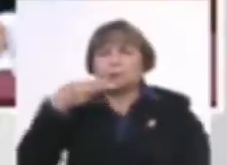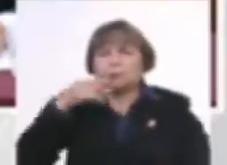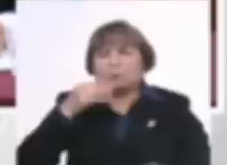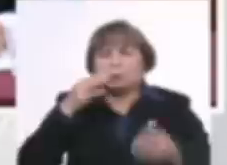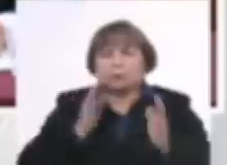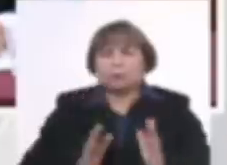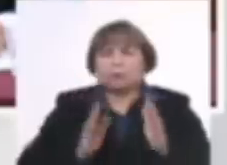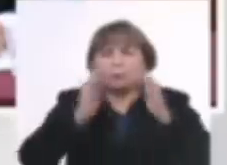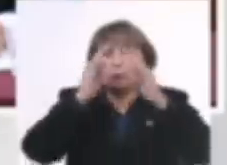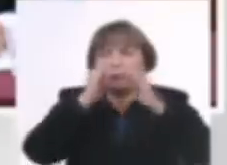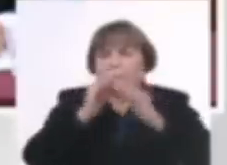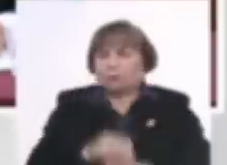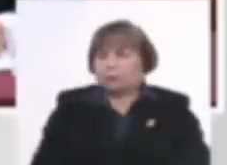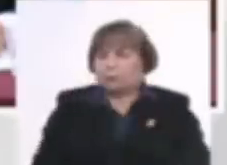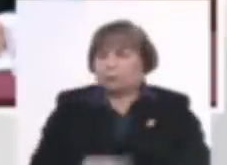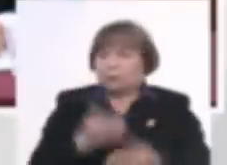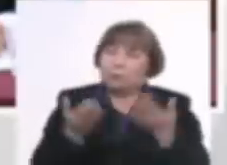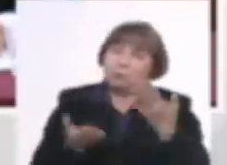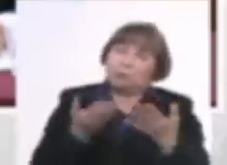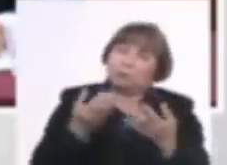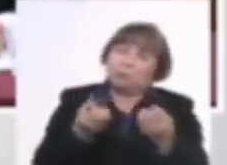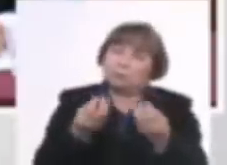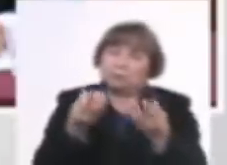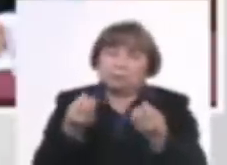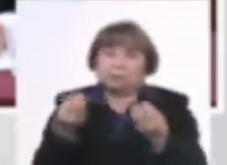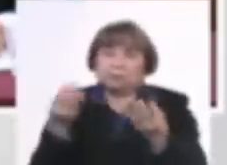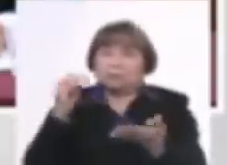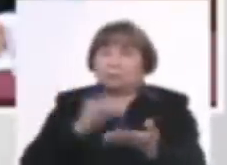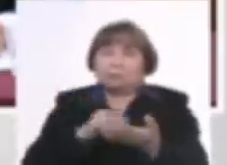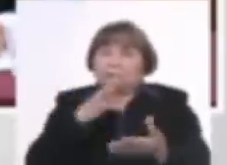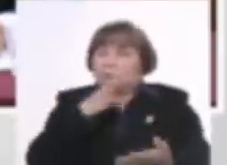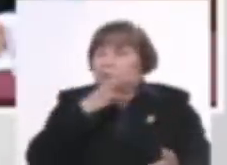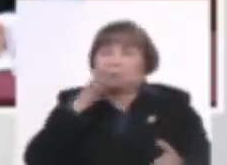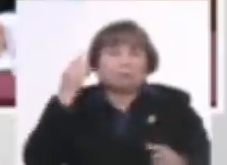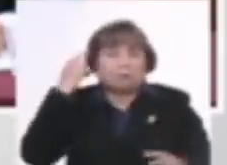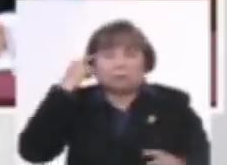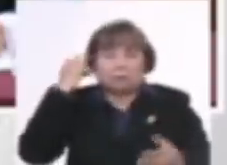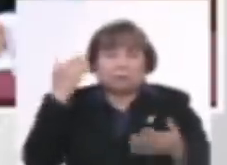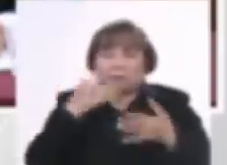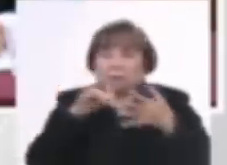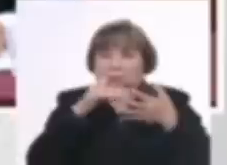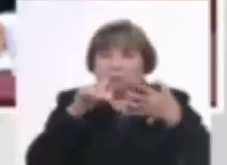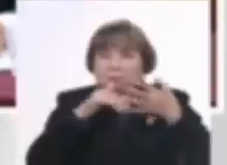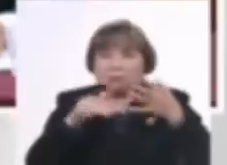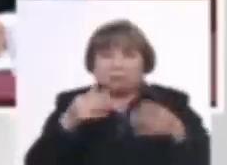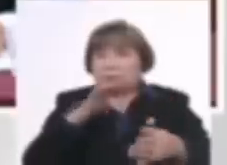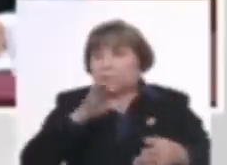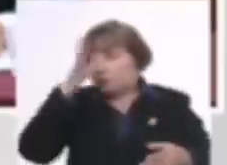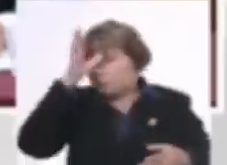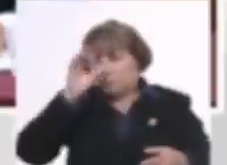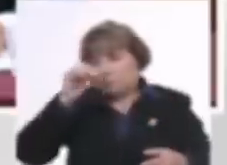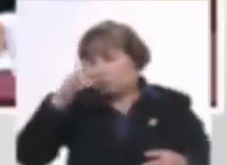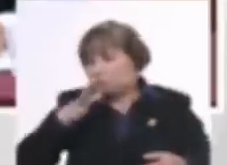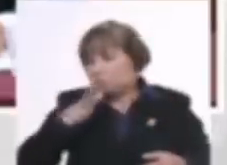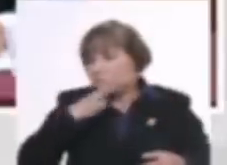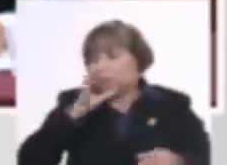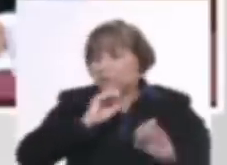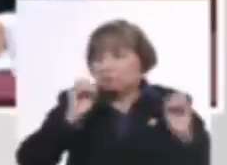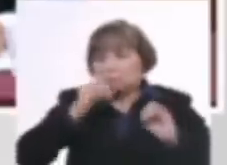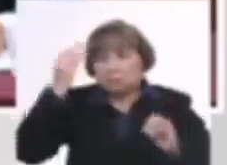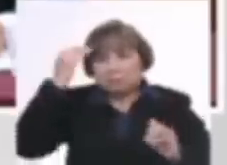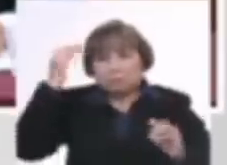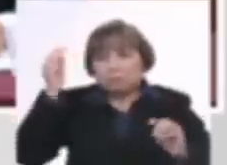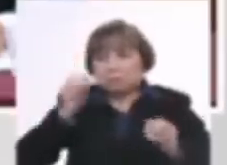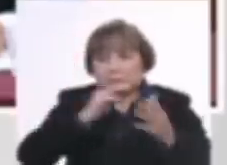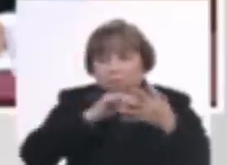a Palacio? Supongo que muchas, no sé, no tengo registro. Desconozco del tema. No tengo registro. No